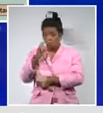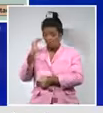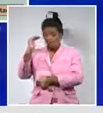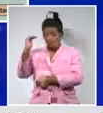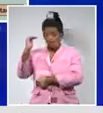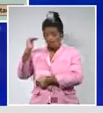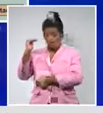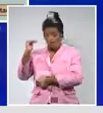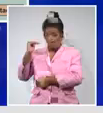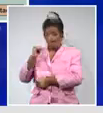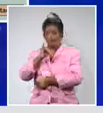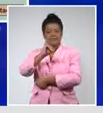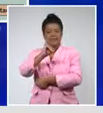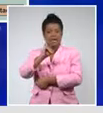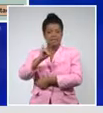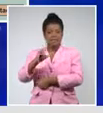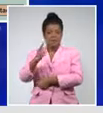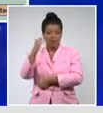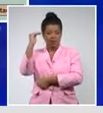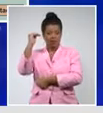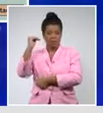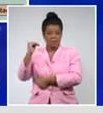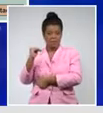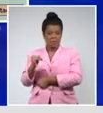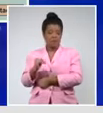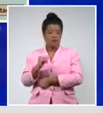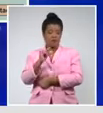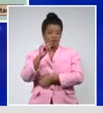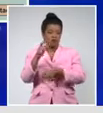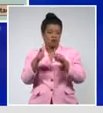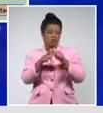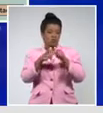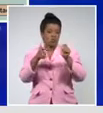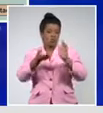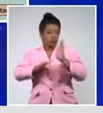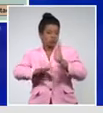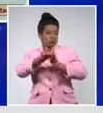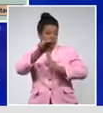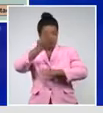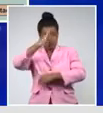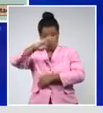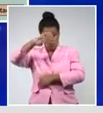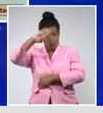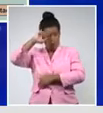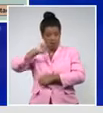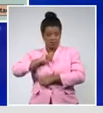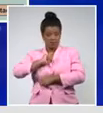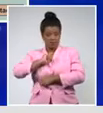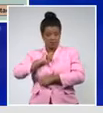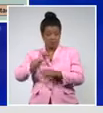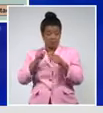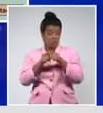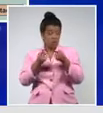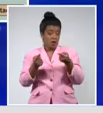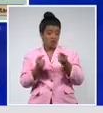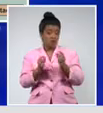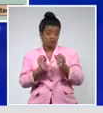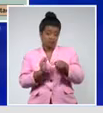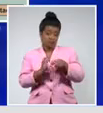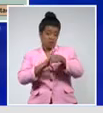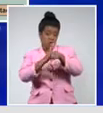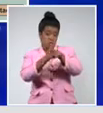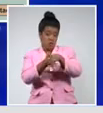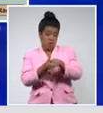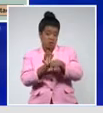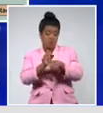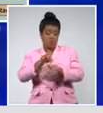primeras posiciones con mayor número, con tasas más elevadas de Cuba, teniendo en cuenta que este es el comportamiento de los